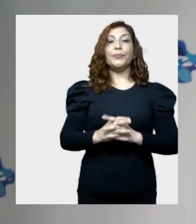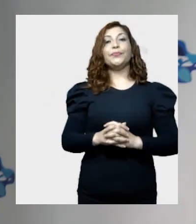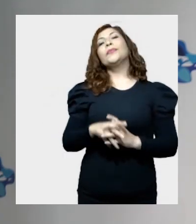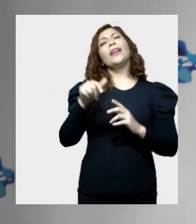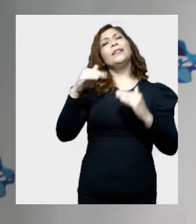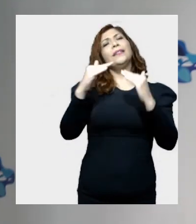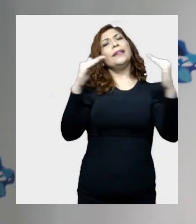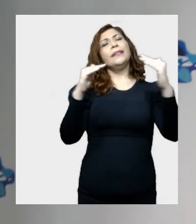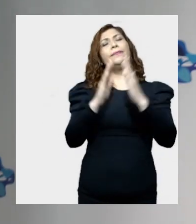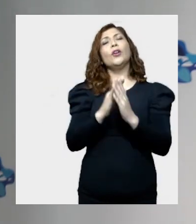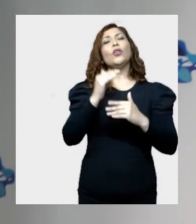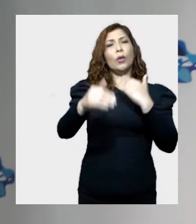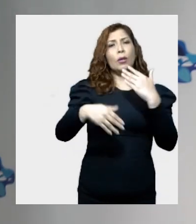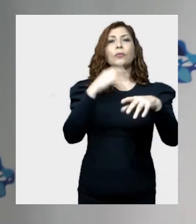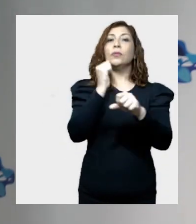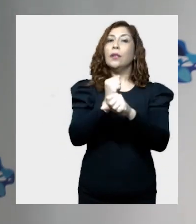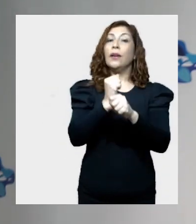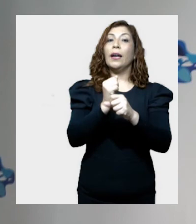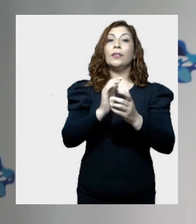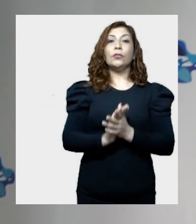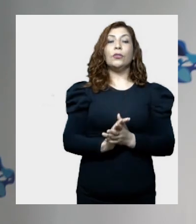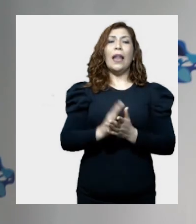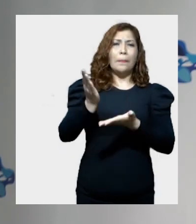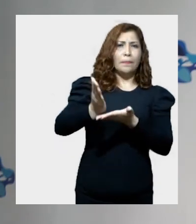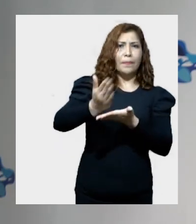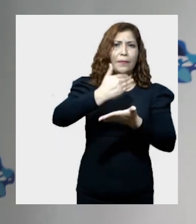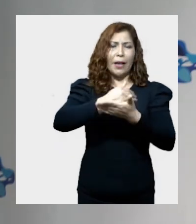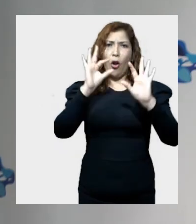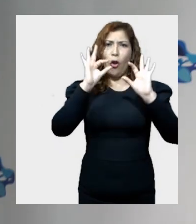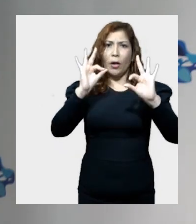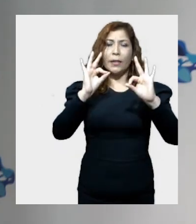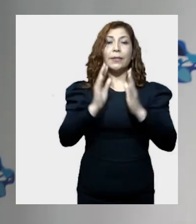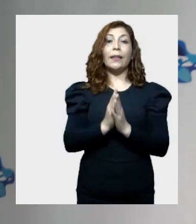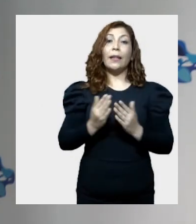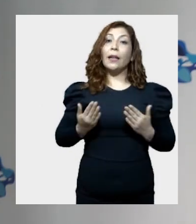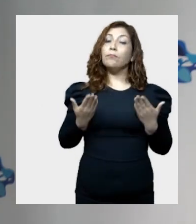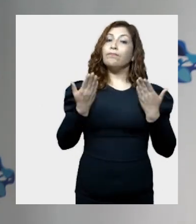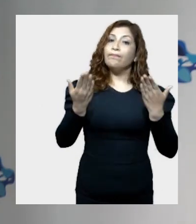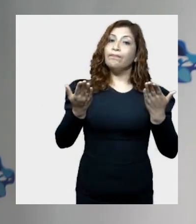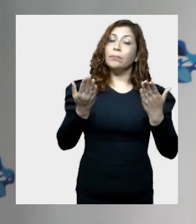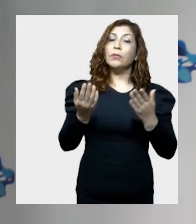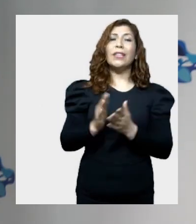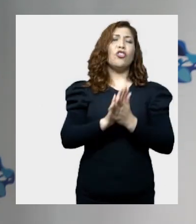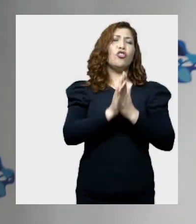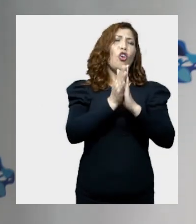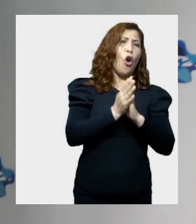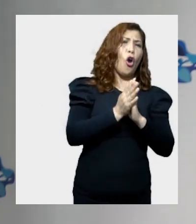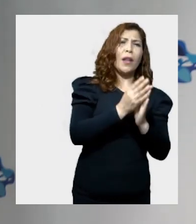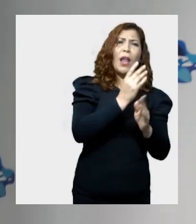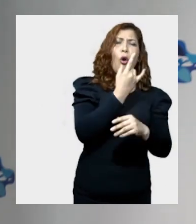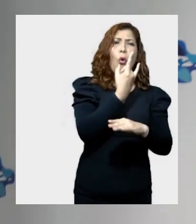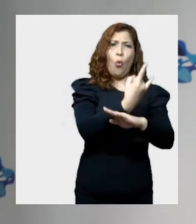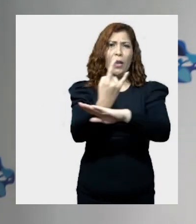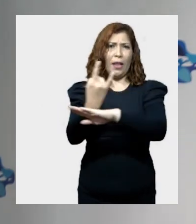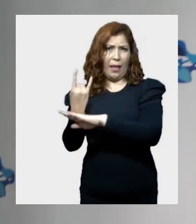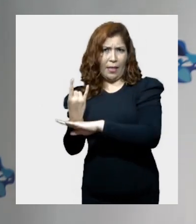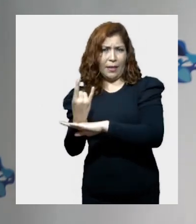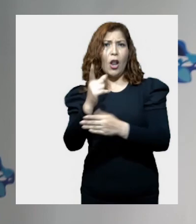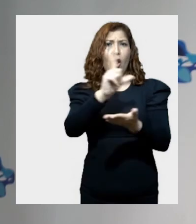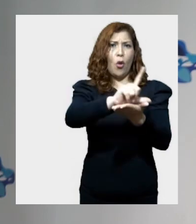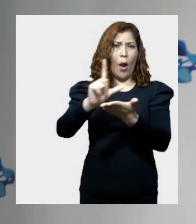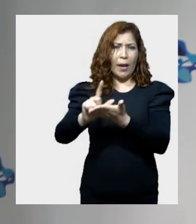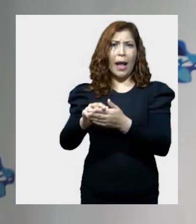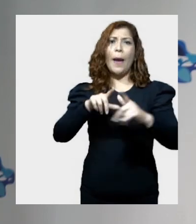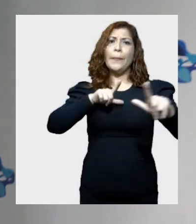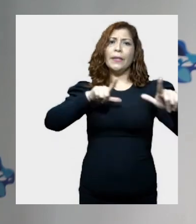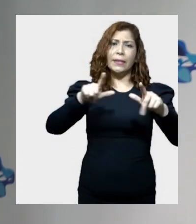esta línea, continuaremos trabajando en la planificación efectiva de las prestaciones en todas las unidades clínicas, de apoyo y